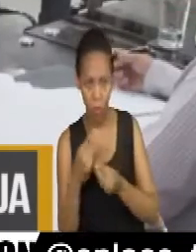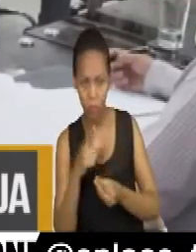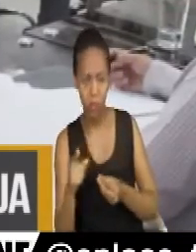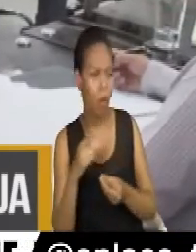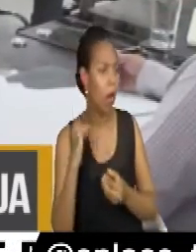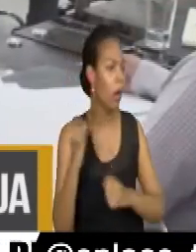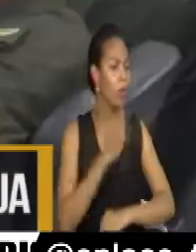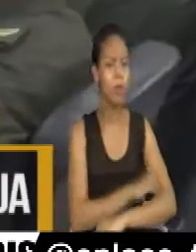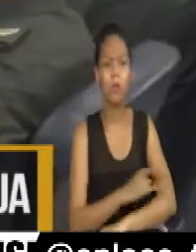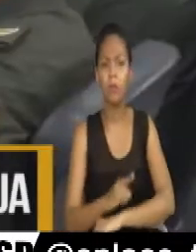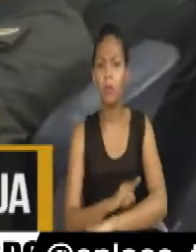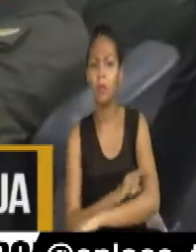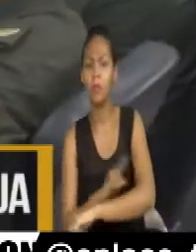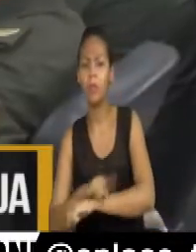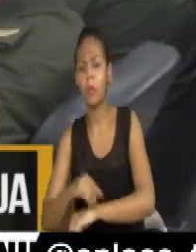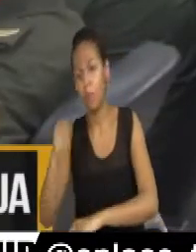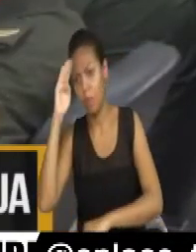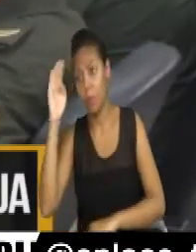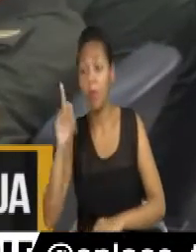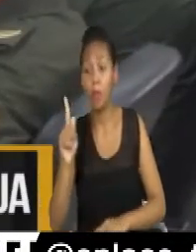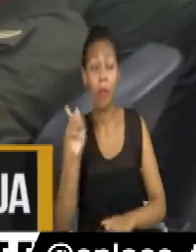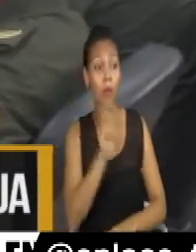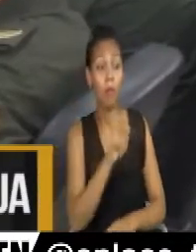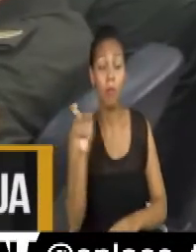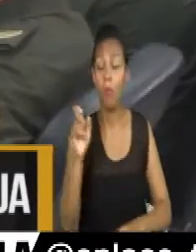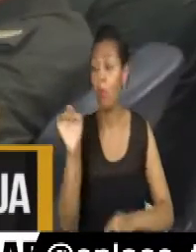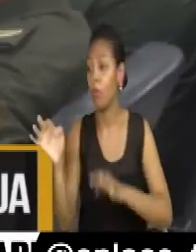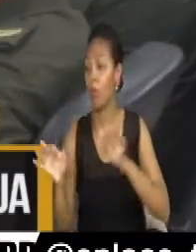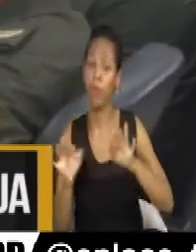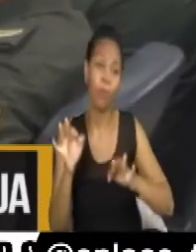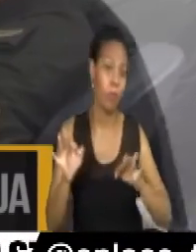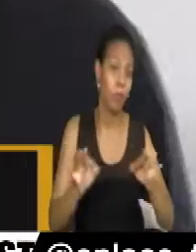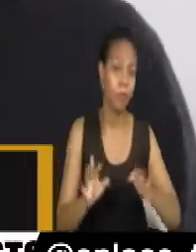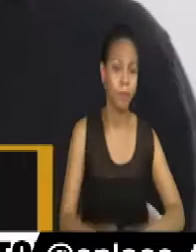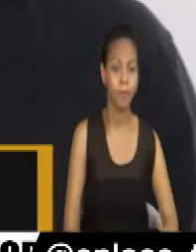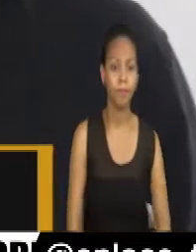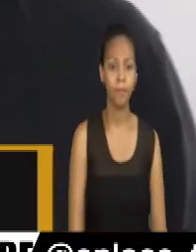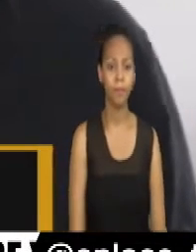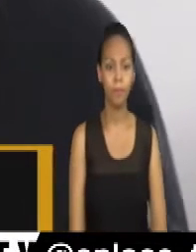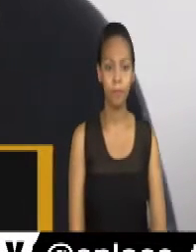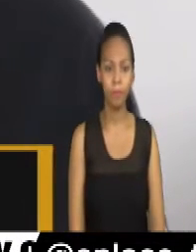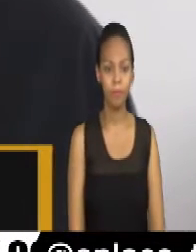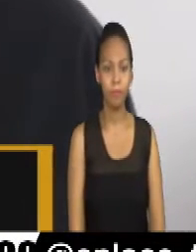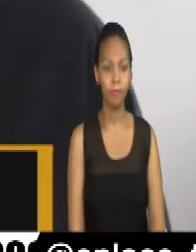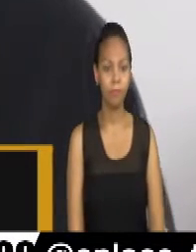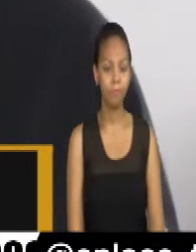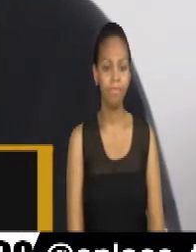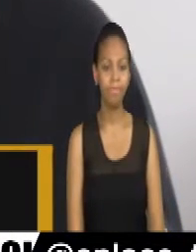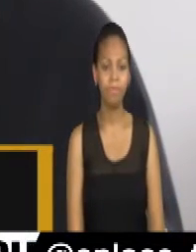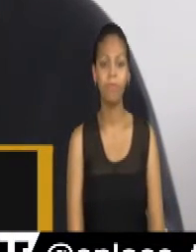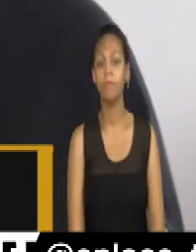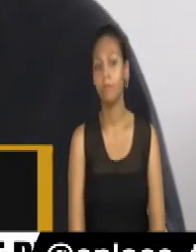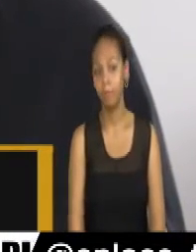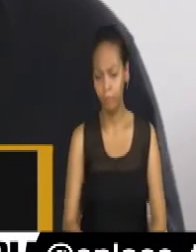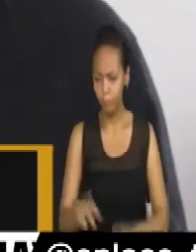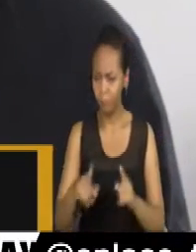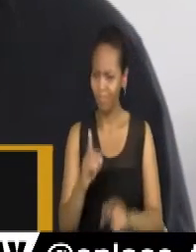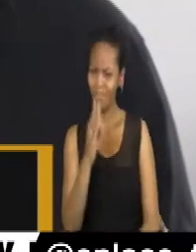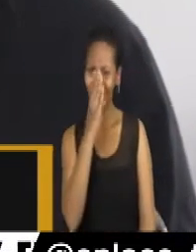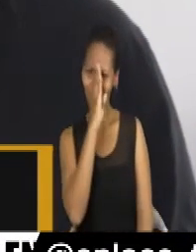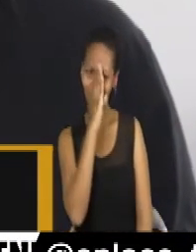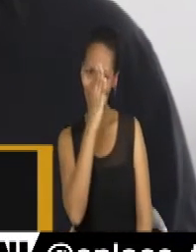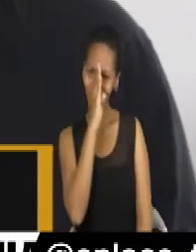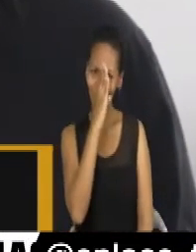medidas preventivas que garanticen la seguridad el día en mención. Se aclararon muchísimas dudas que se tenían desde